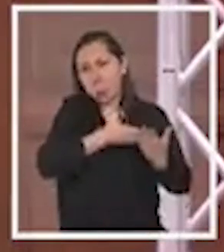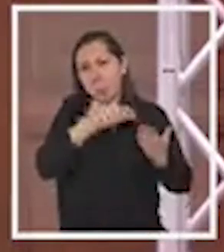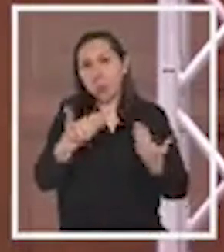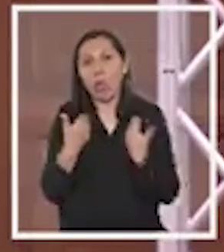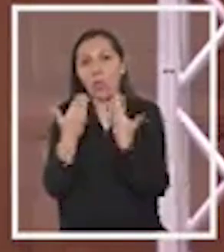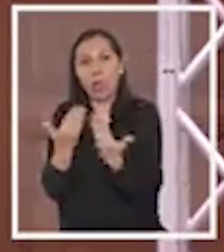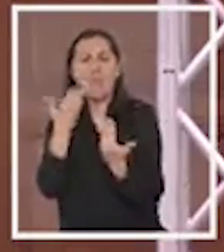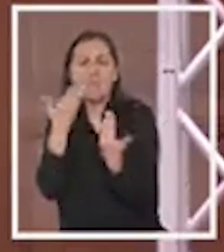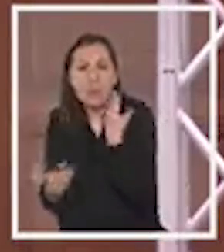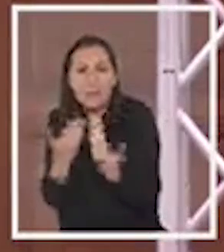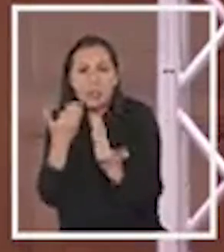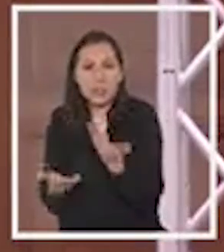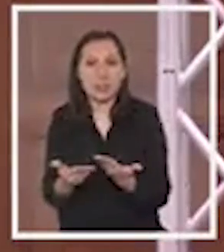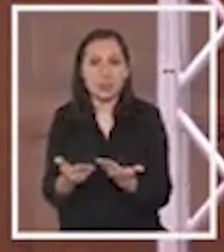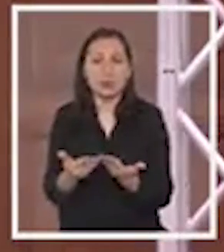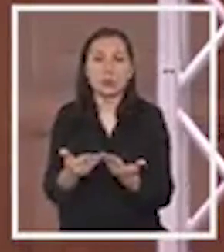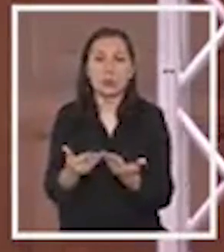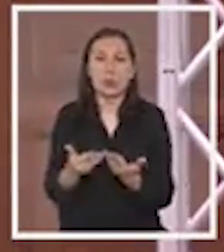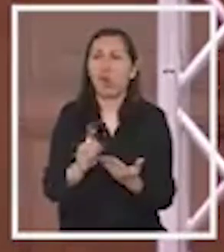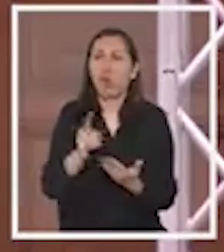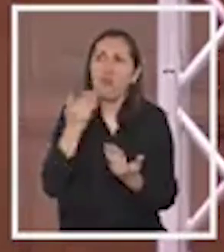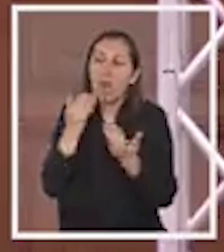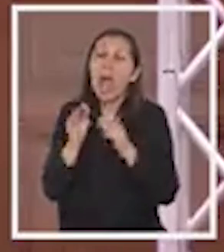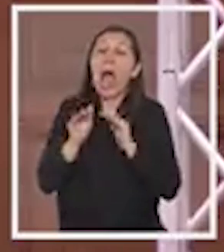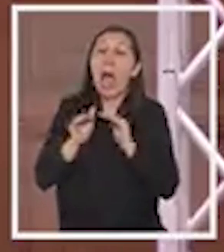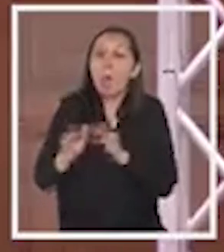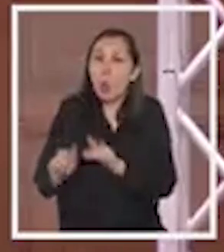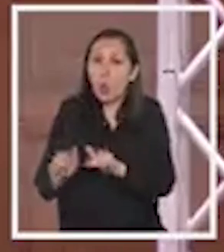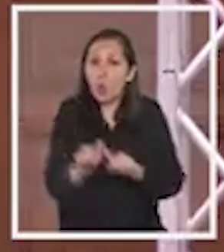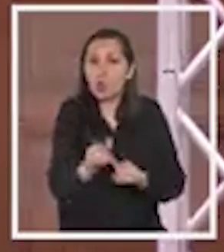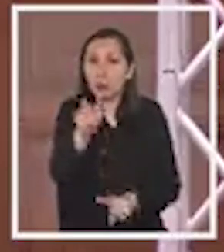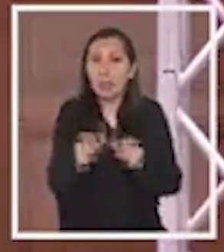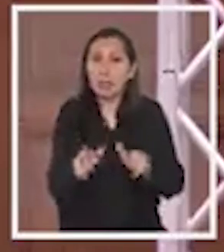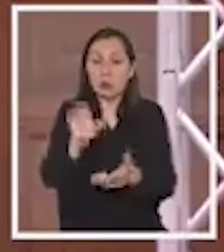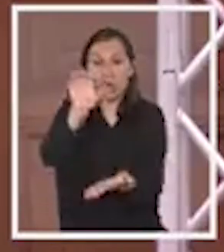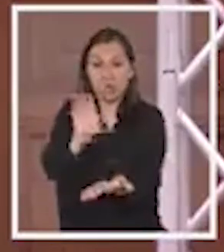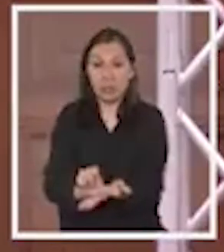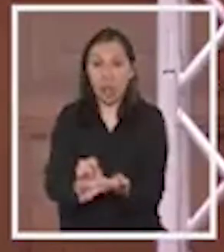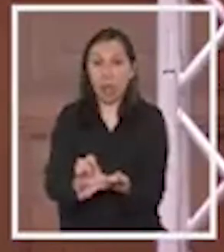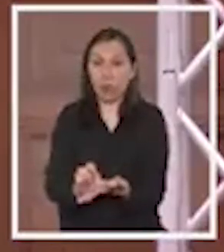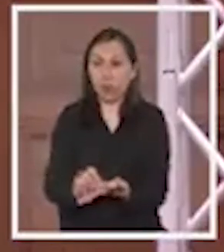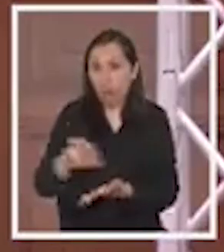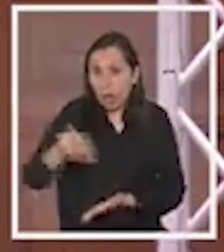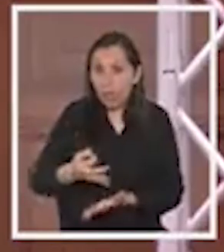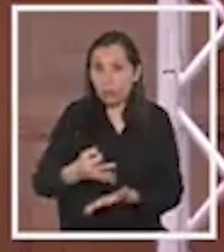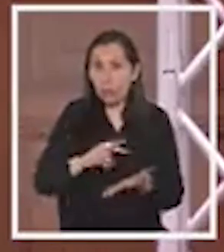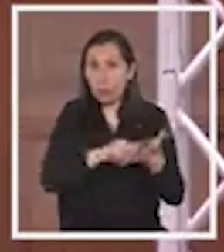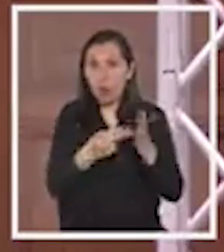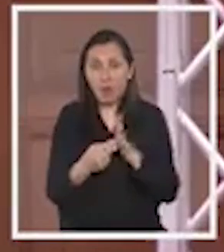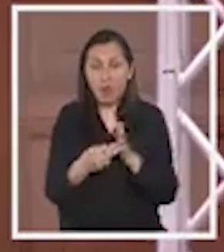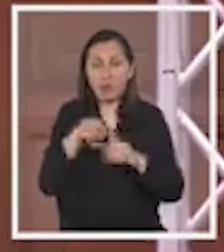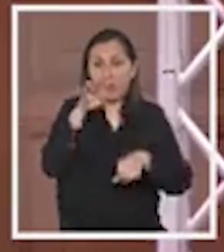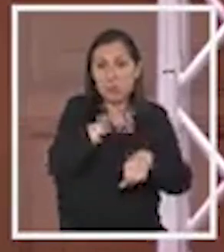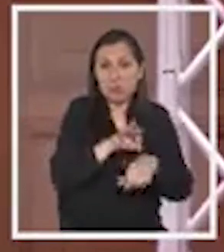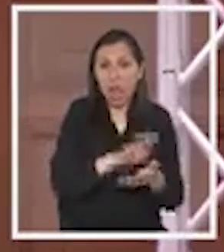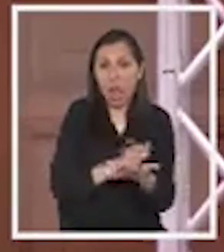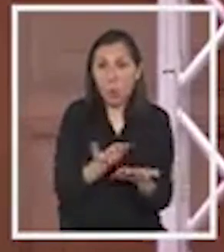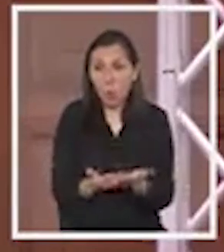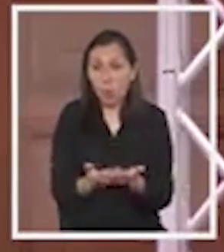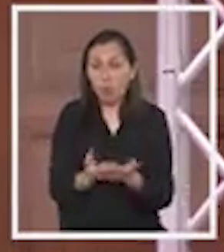en entregar beneficios, en entregar, no beneficios, a apoyos a quienes el Estado, con razón, producto de la crisis sanitaria, les